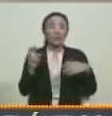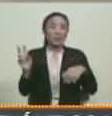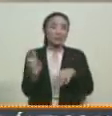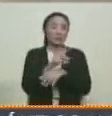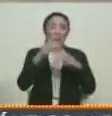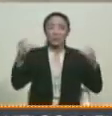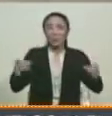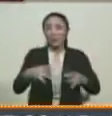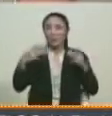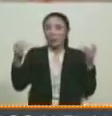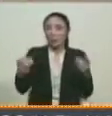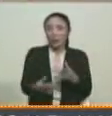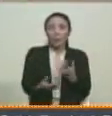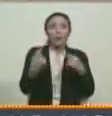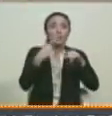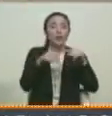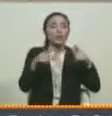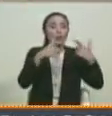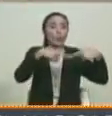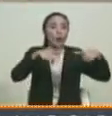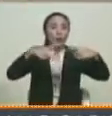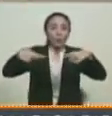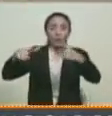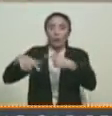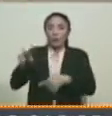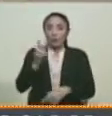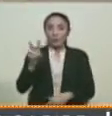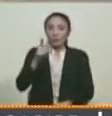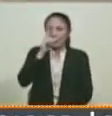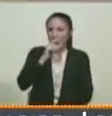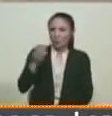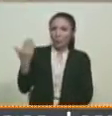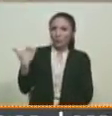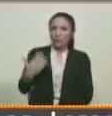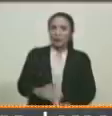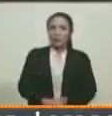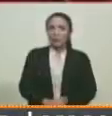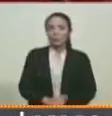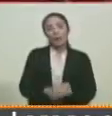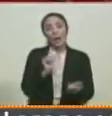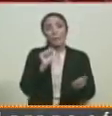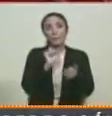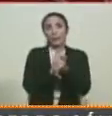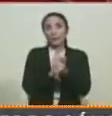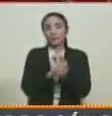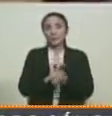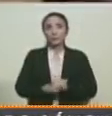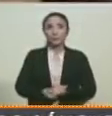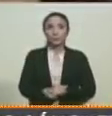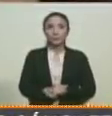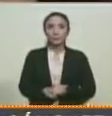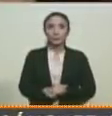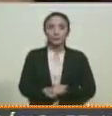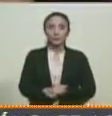política en distintas acciones, para lo cual fueron procesados